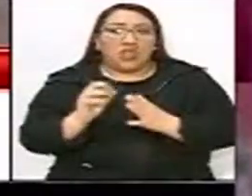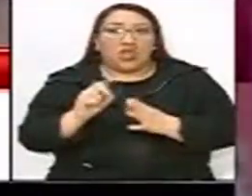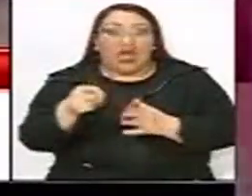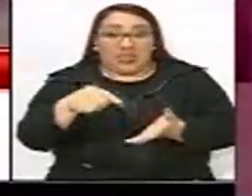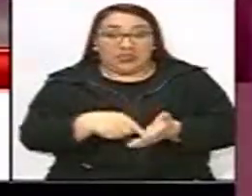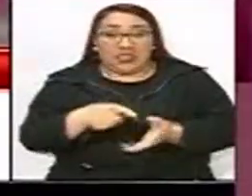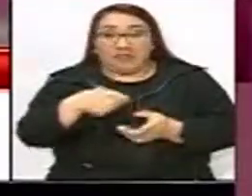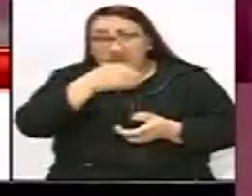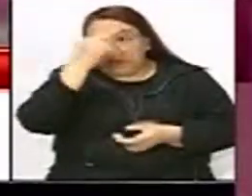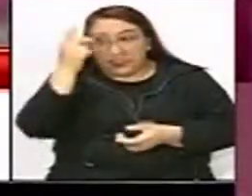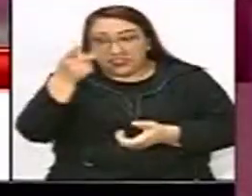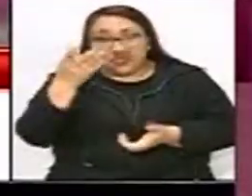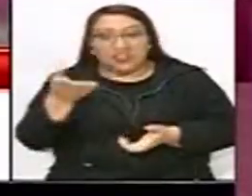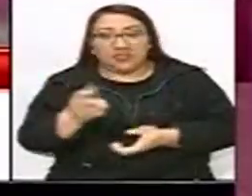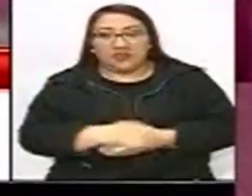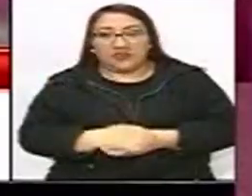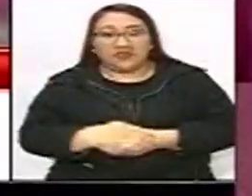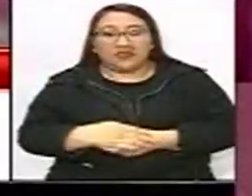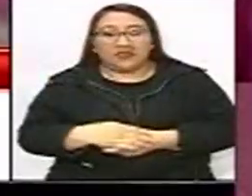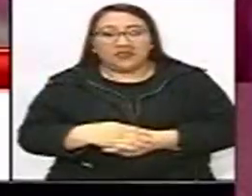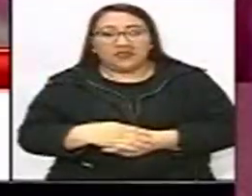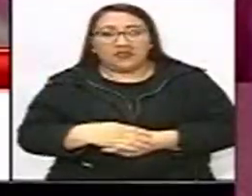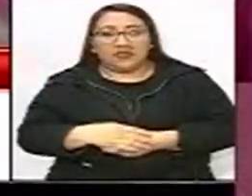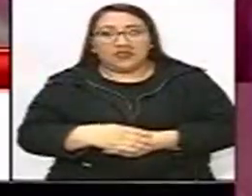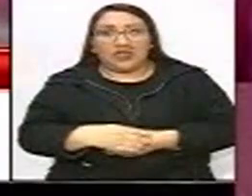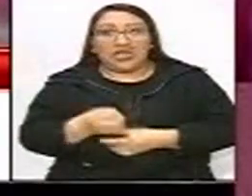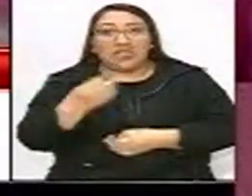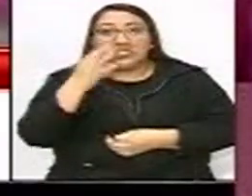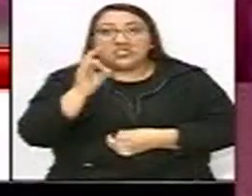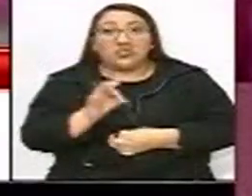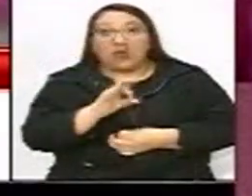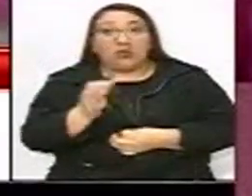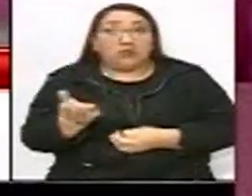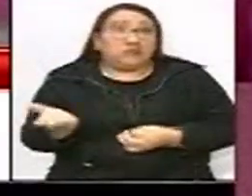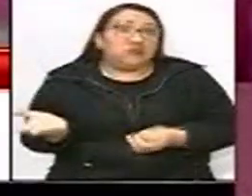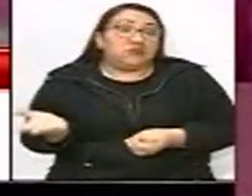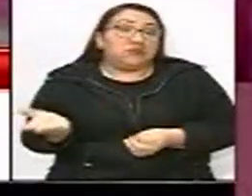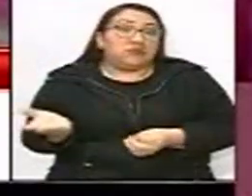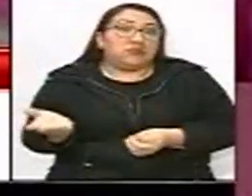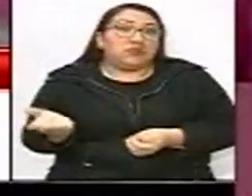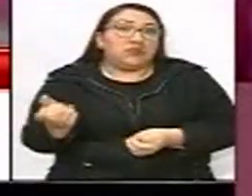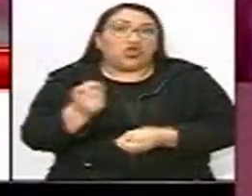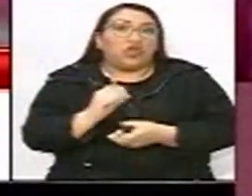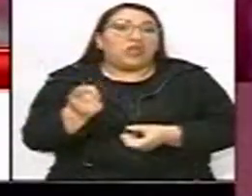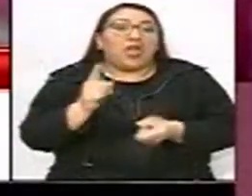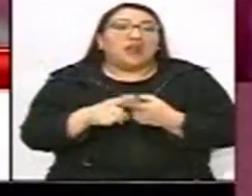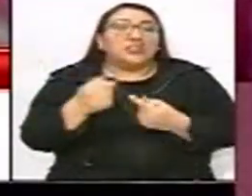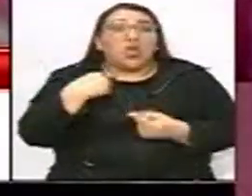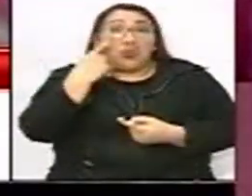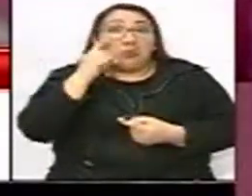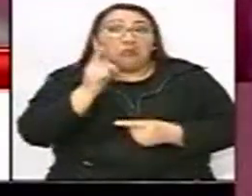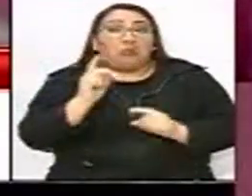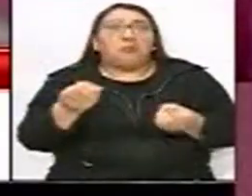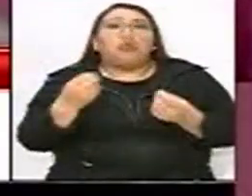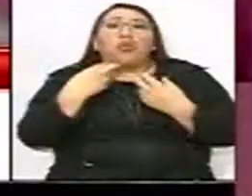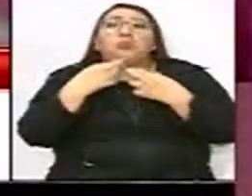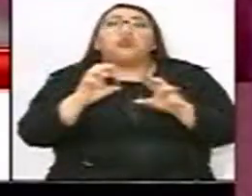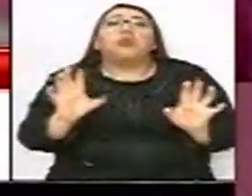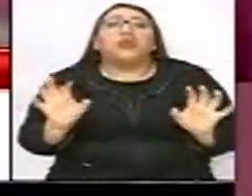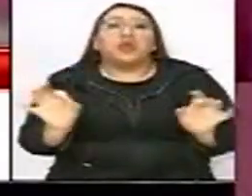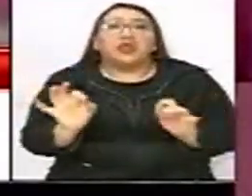los franceses, los representantes franceses, tendrán que decir si eso es verdad o no. ¿Y cuál es el contrato que hasta ahora nadie lo conoce? ¿Por qué no lo